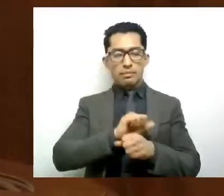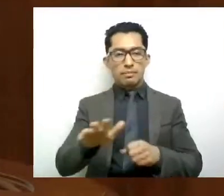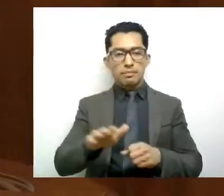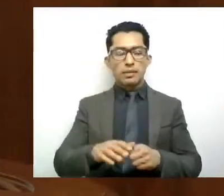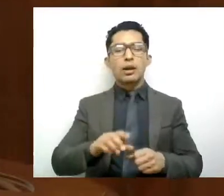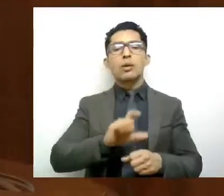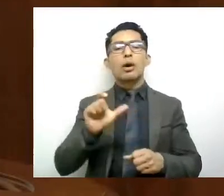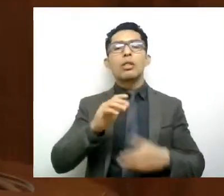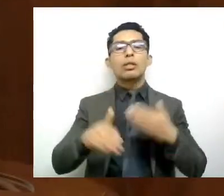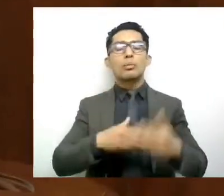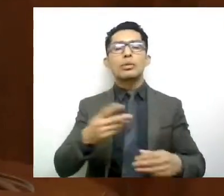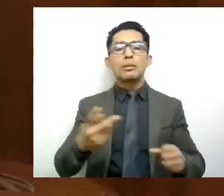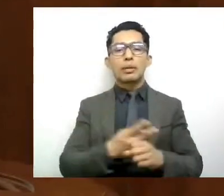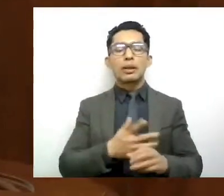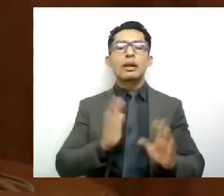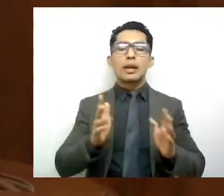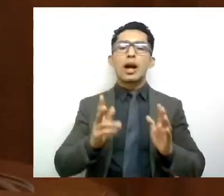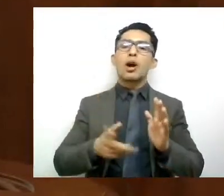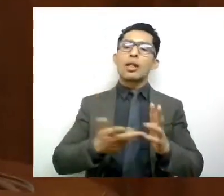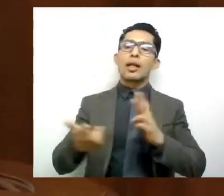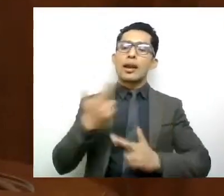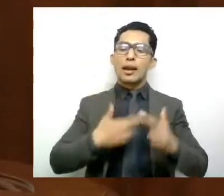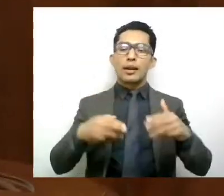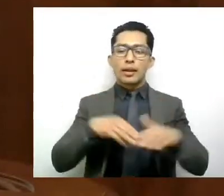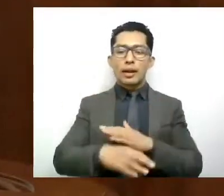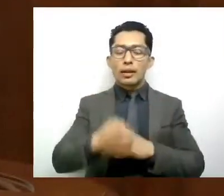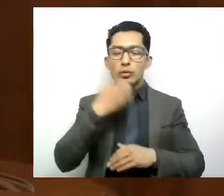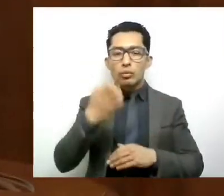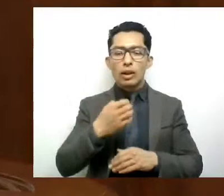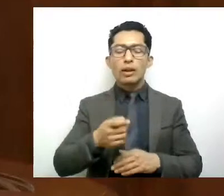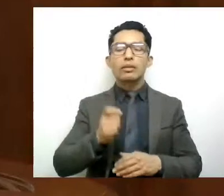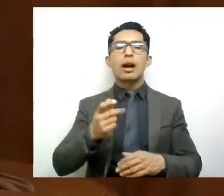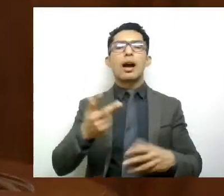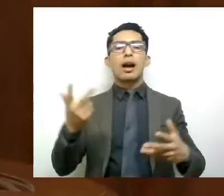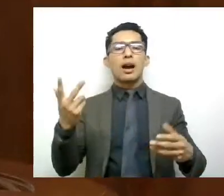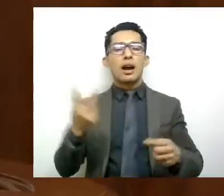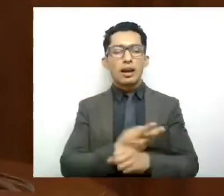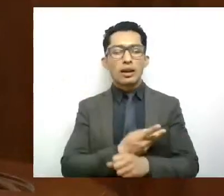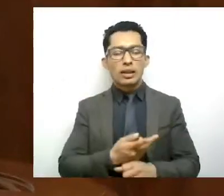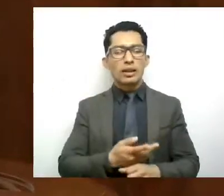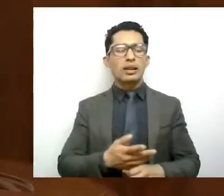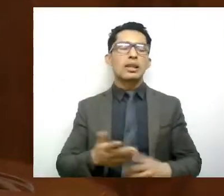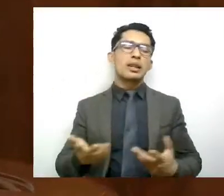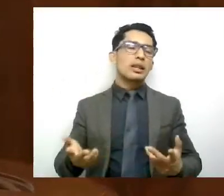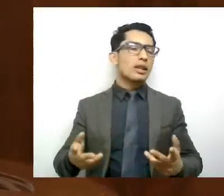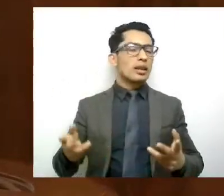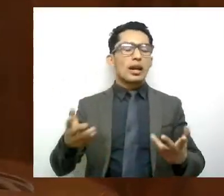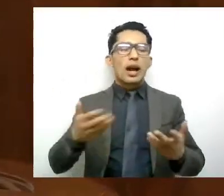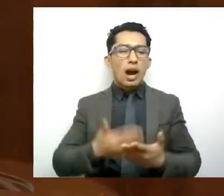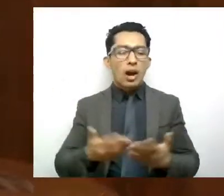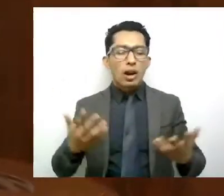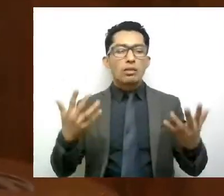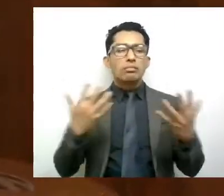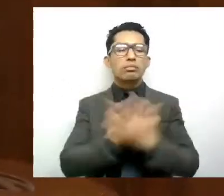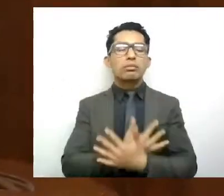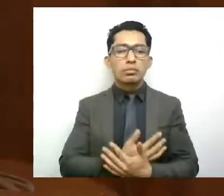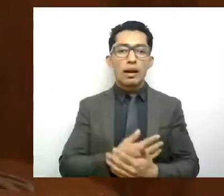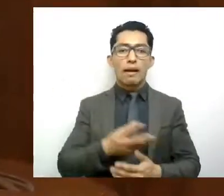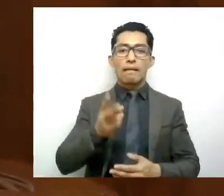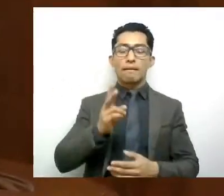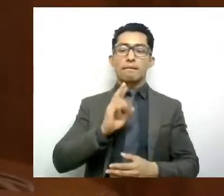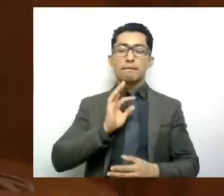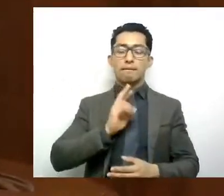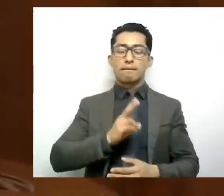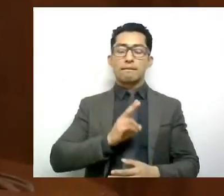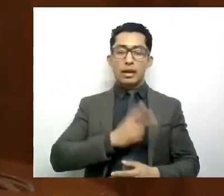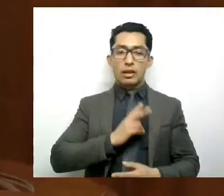a retomar su rumbo, se encontraron con la mala noticia de que ahora no era un virus lo que impedía regresar a clases,